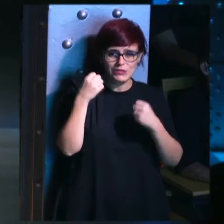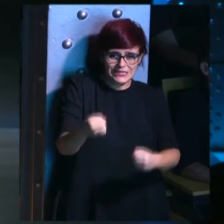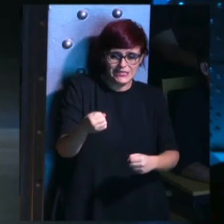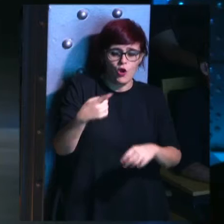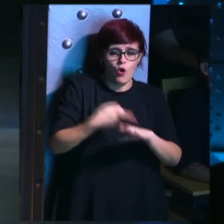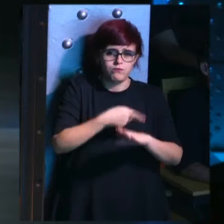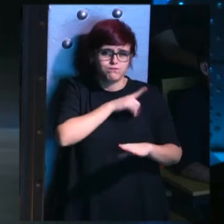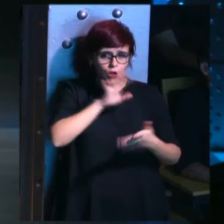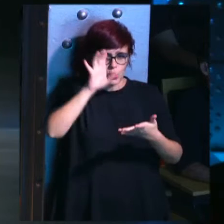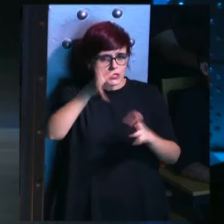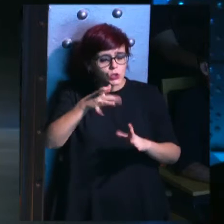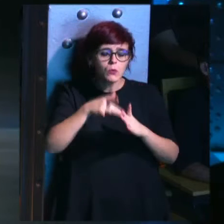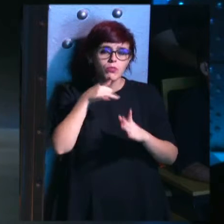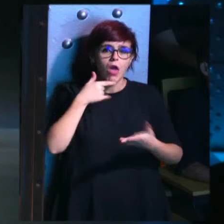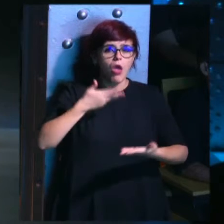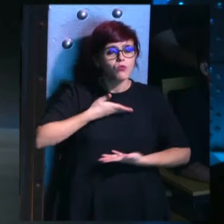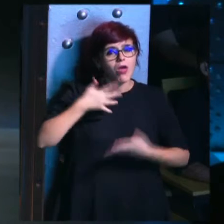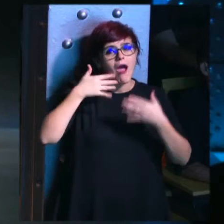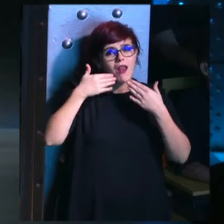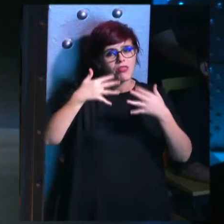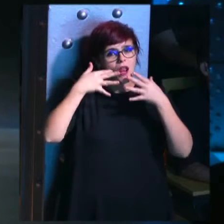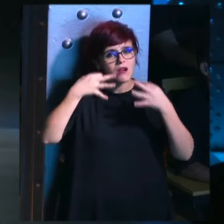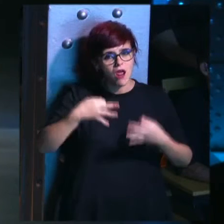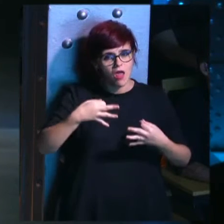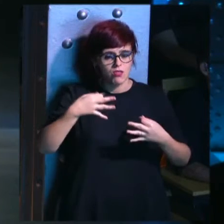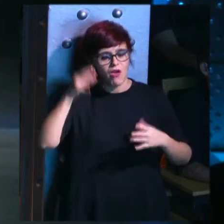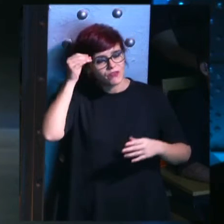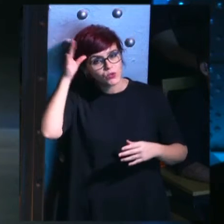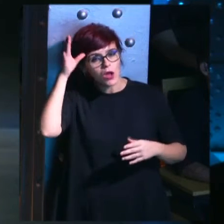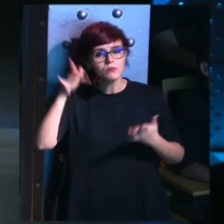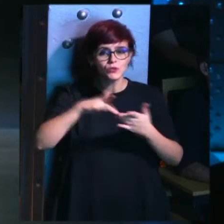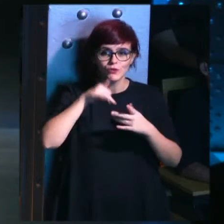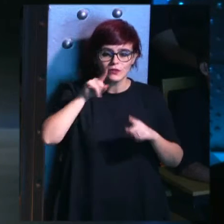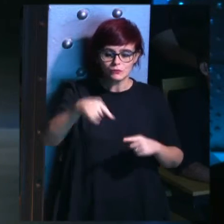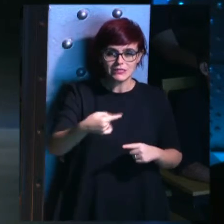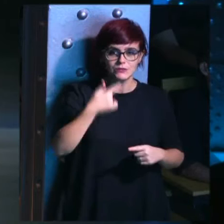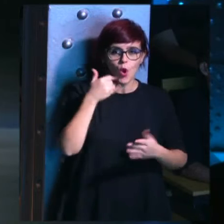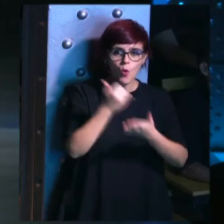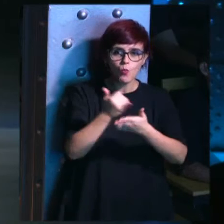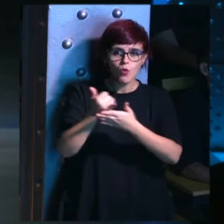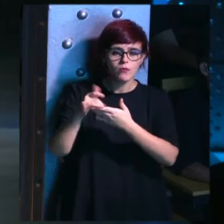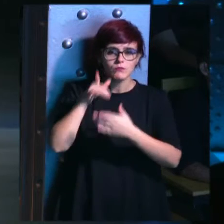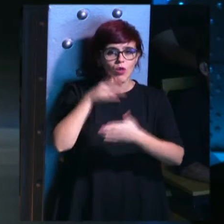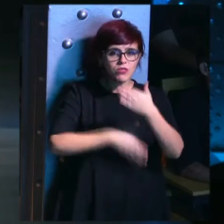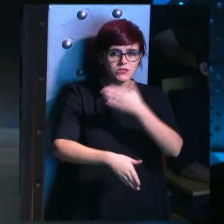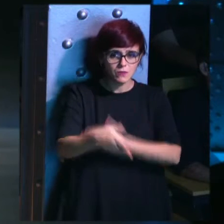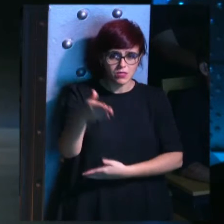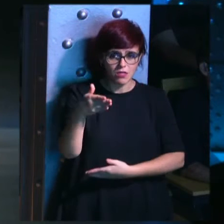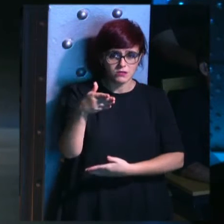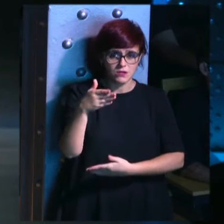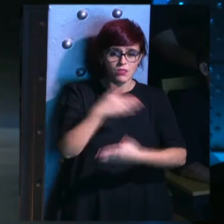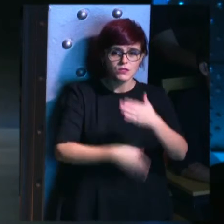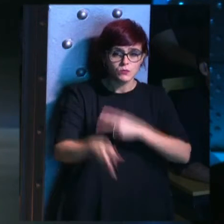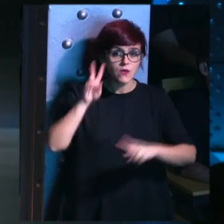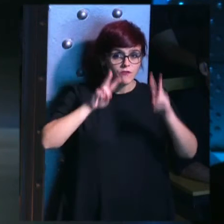de la realidad virtual que no solo es bonito, sino que la satisfacción de después, yo cuando hacía pruebas con